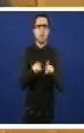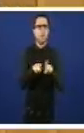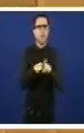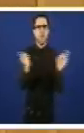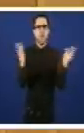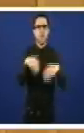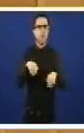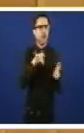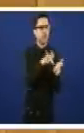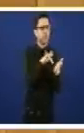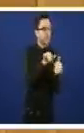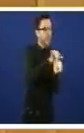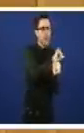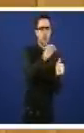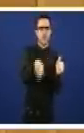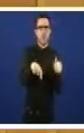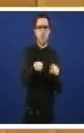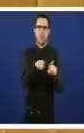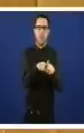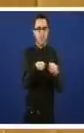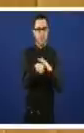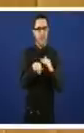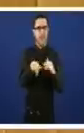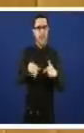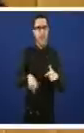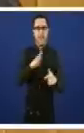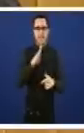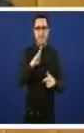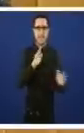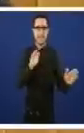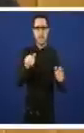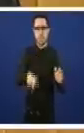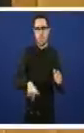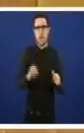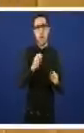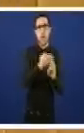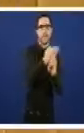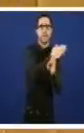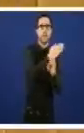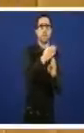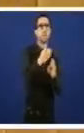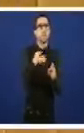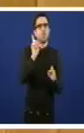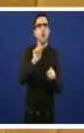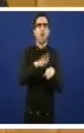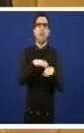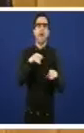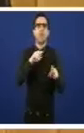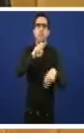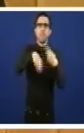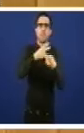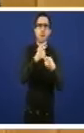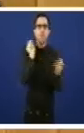Si en esta legislatura nas anteriores o debate de lectura única era para modificacións puntuais